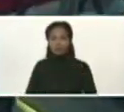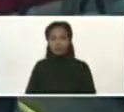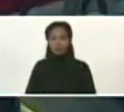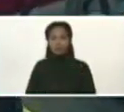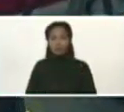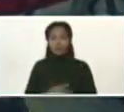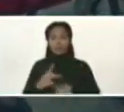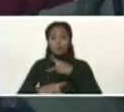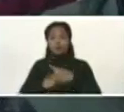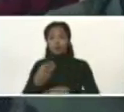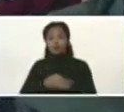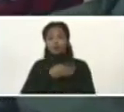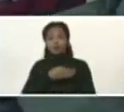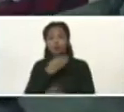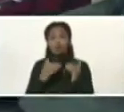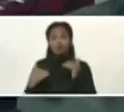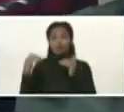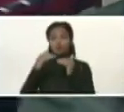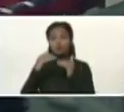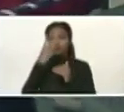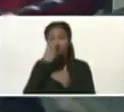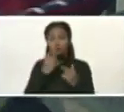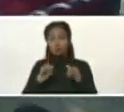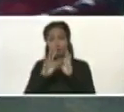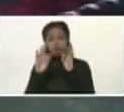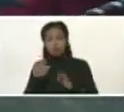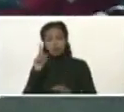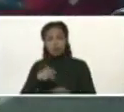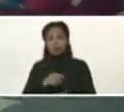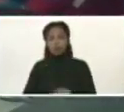progreso social, superación de la pobreza, de la miseria.